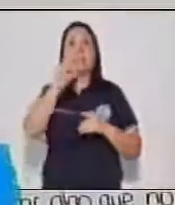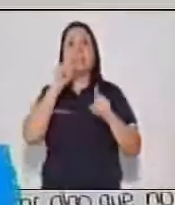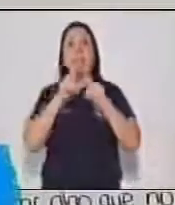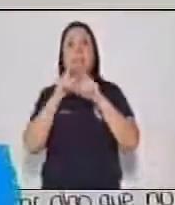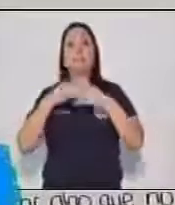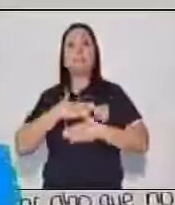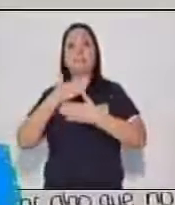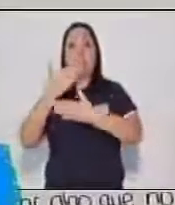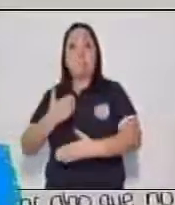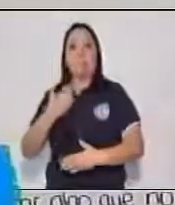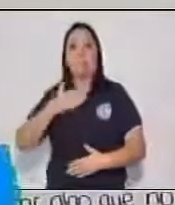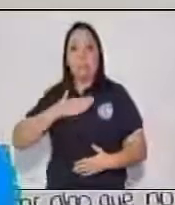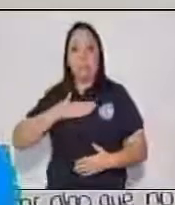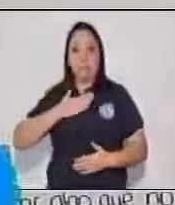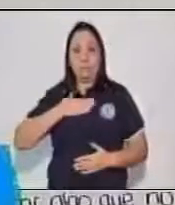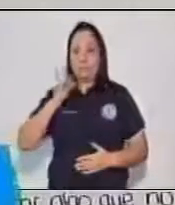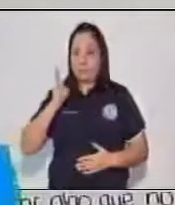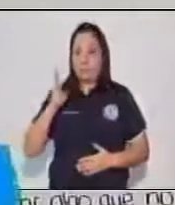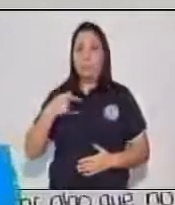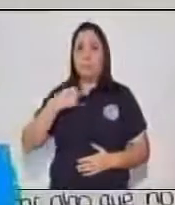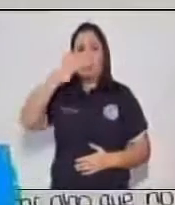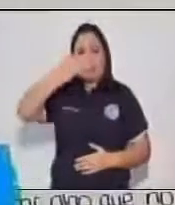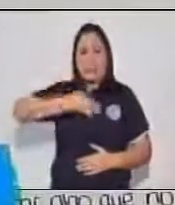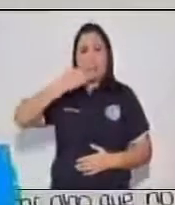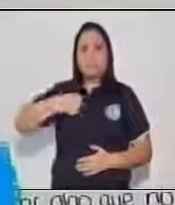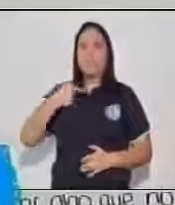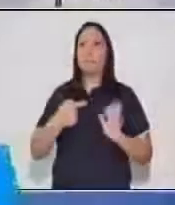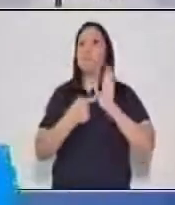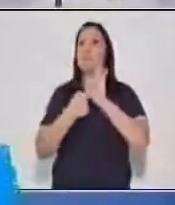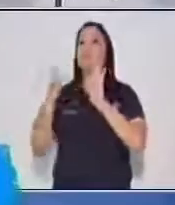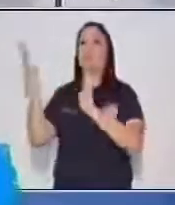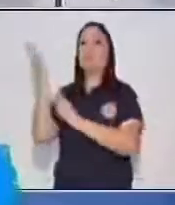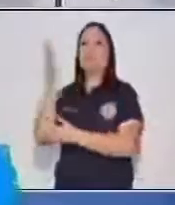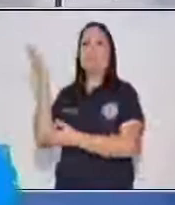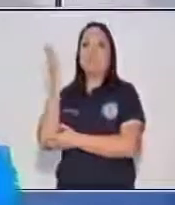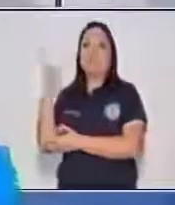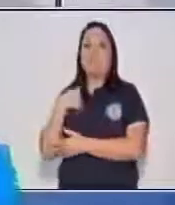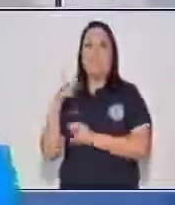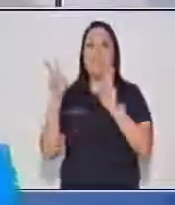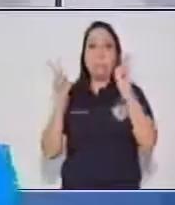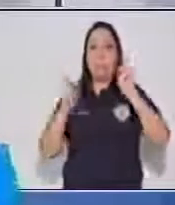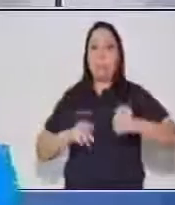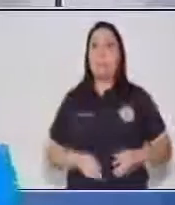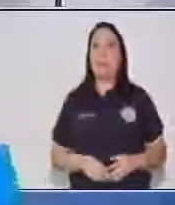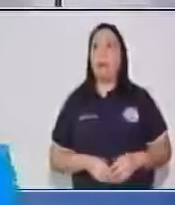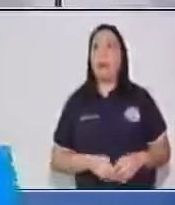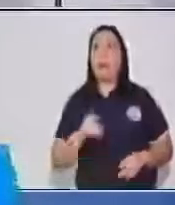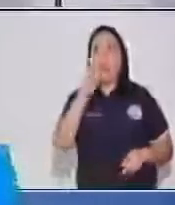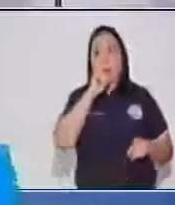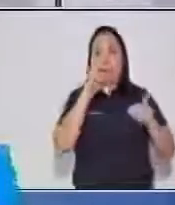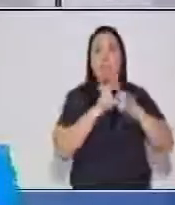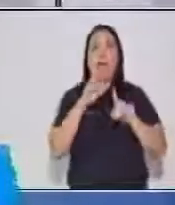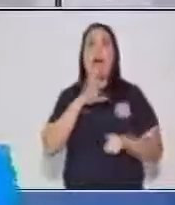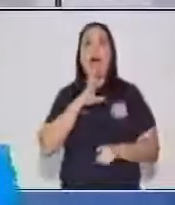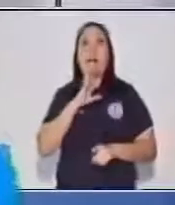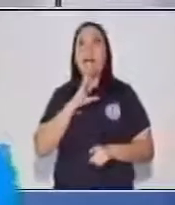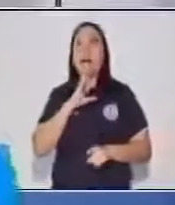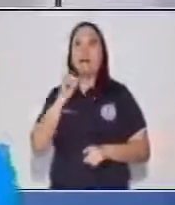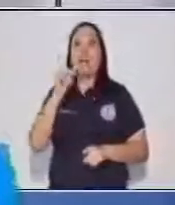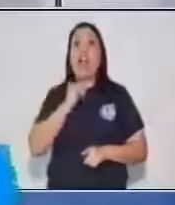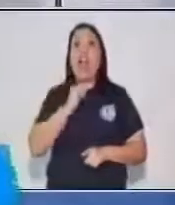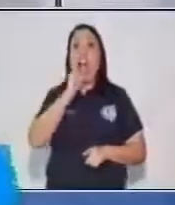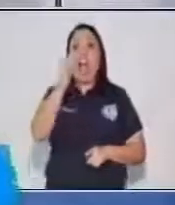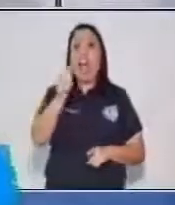que te mencionaba, debes mostrar seguridad al momento de dar a conocer tu tema. Buen manejo de la voz, no vas a gritar,